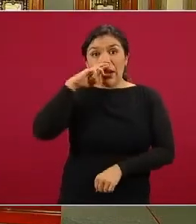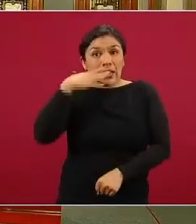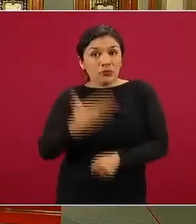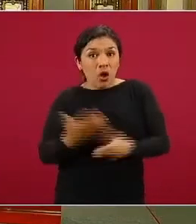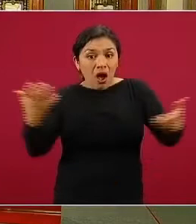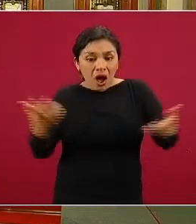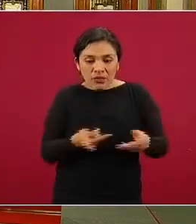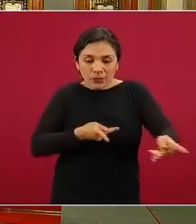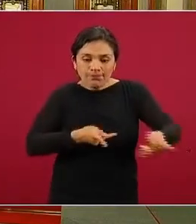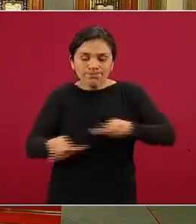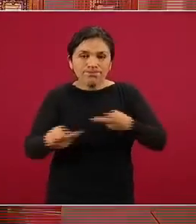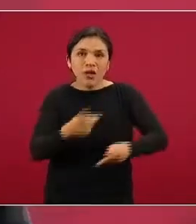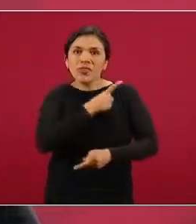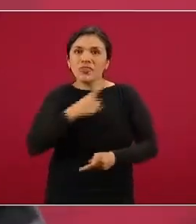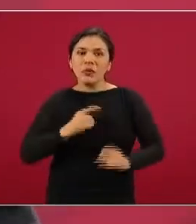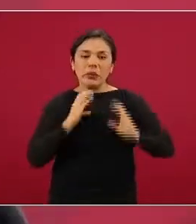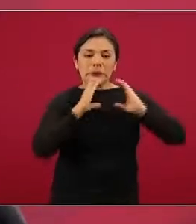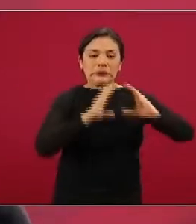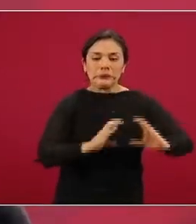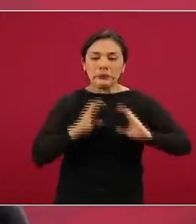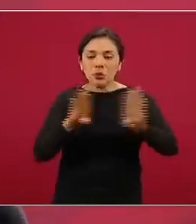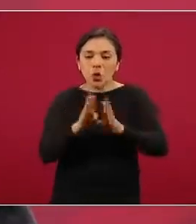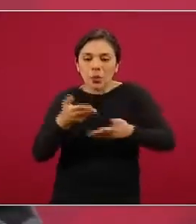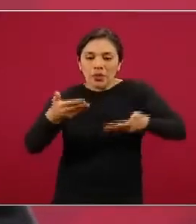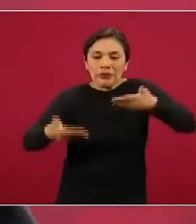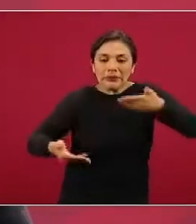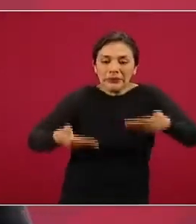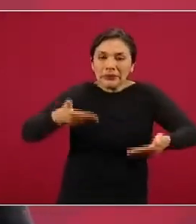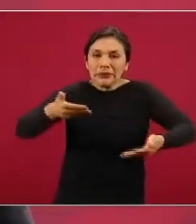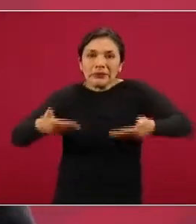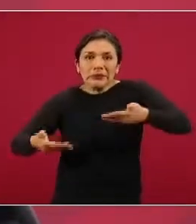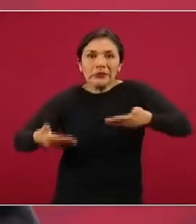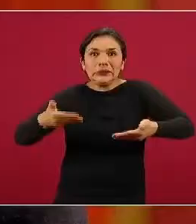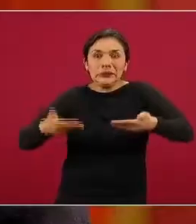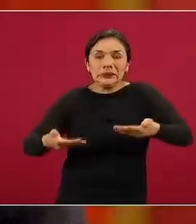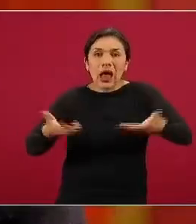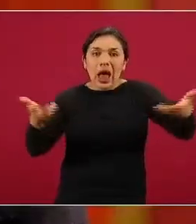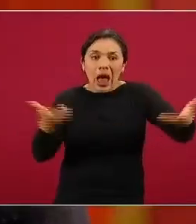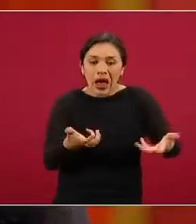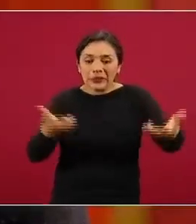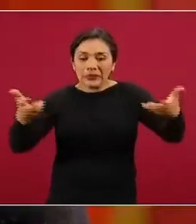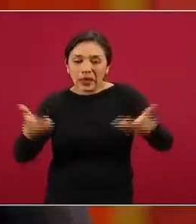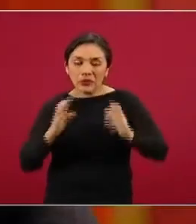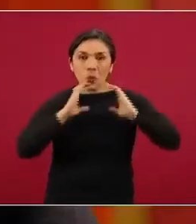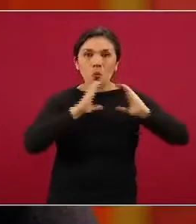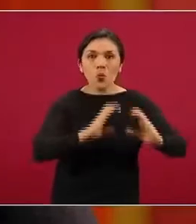responsable, tiene que estar cuidando los equilibrios entre una acción y la otra,